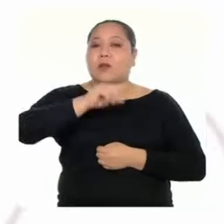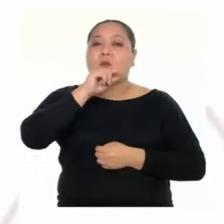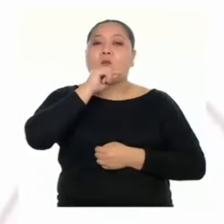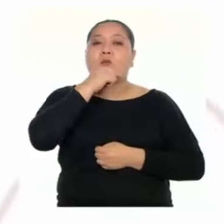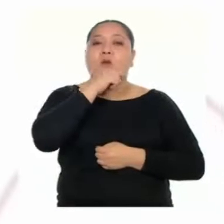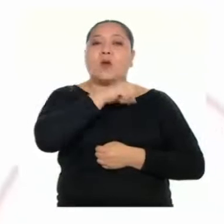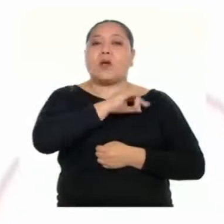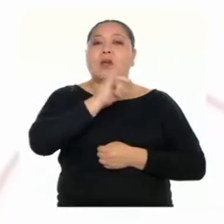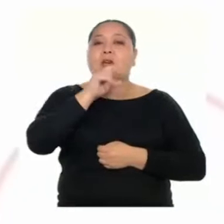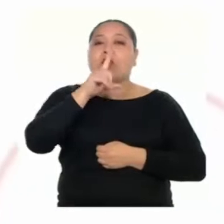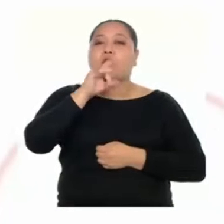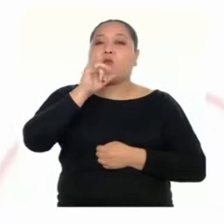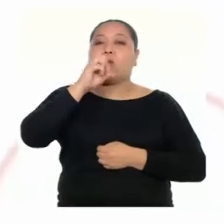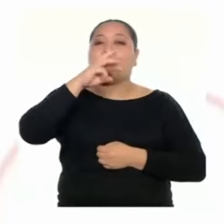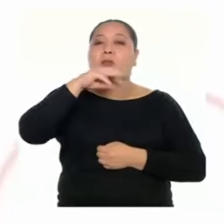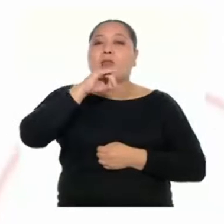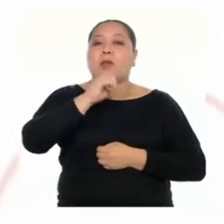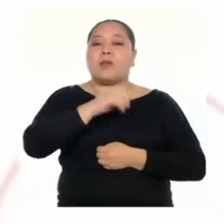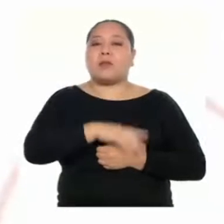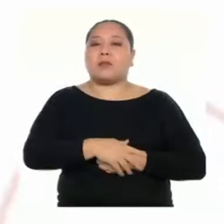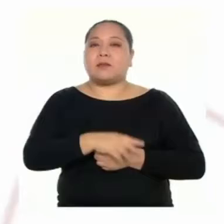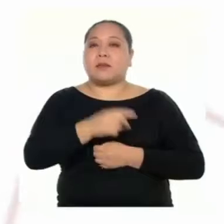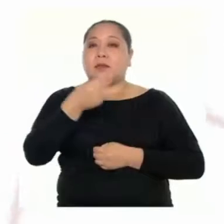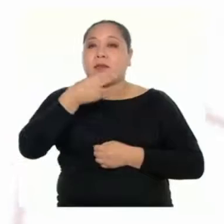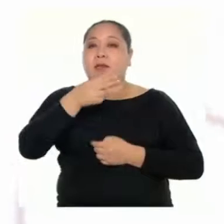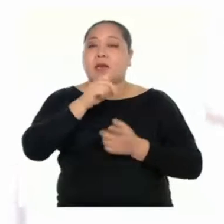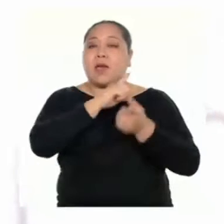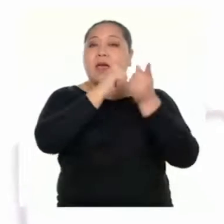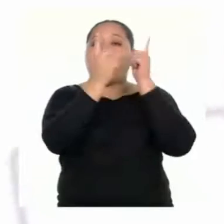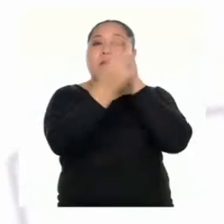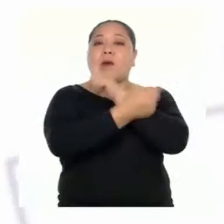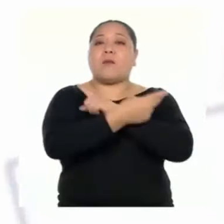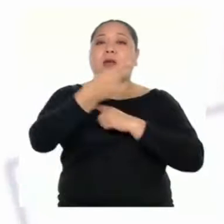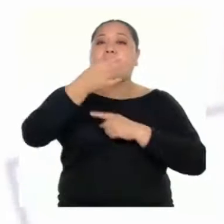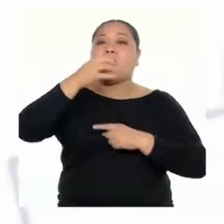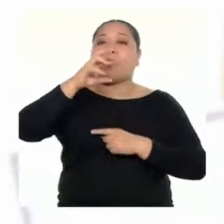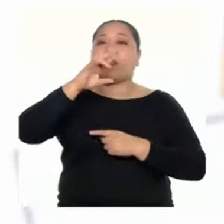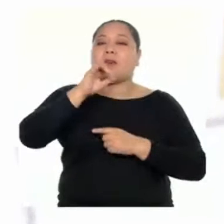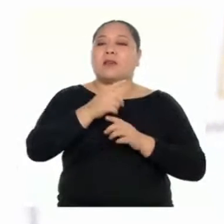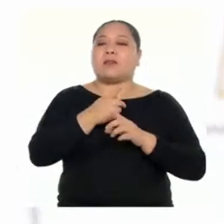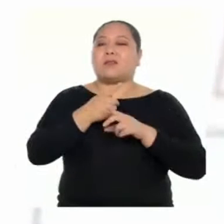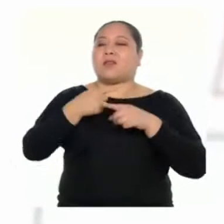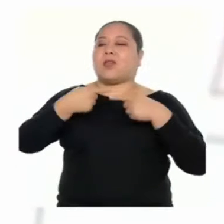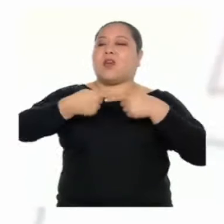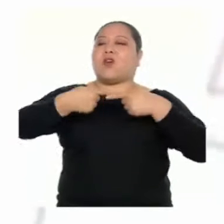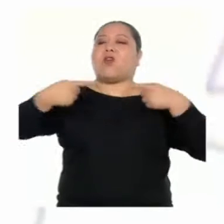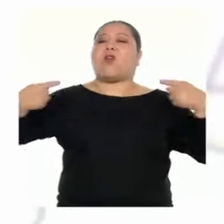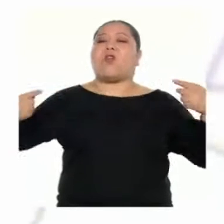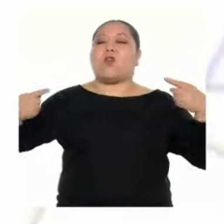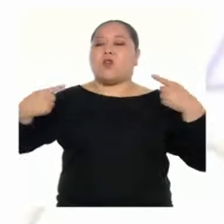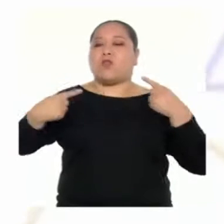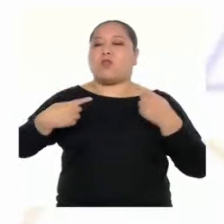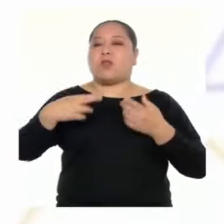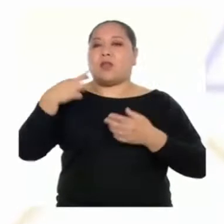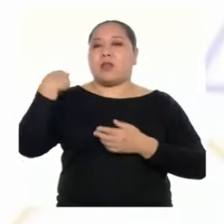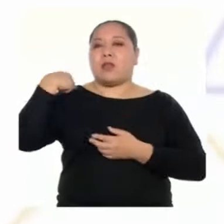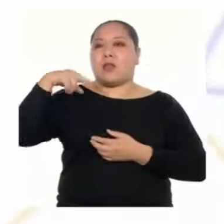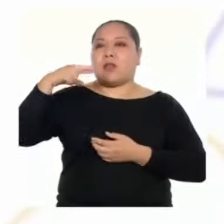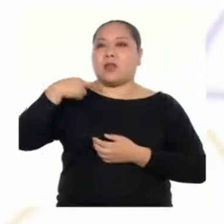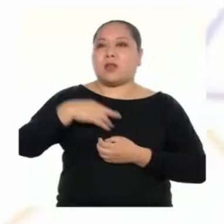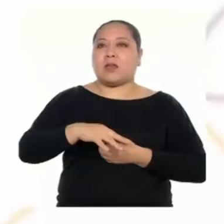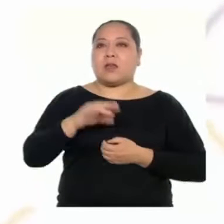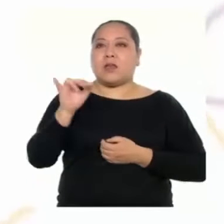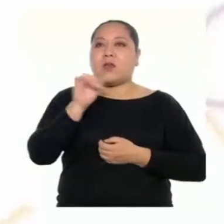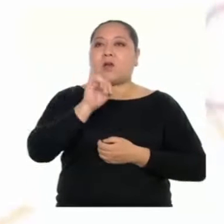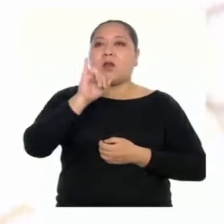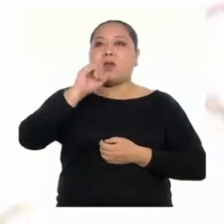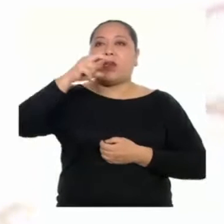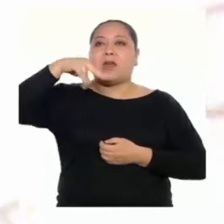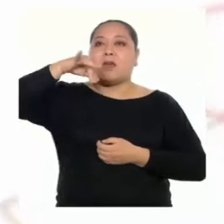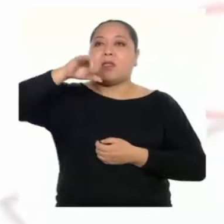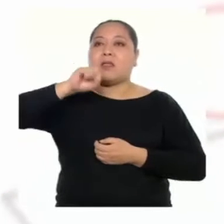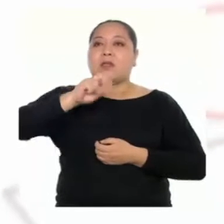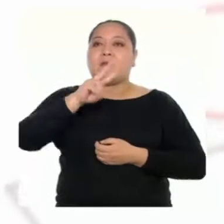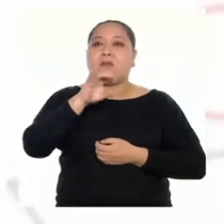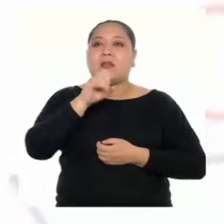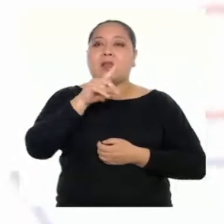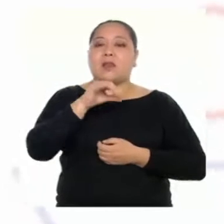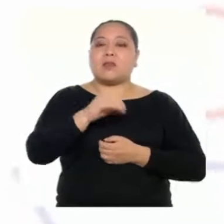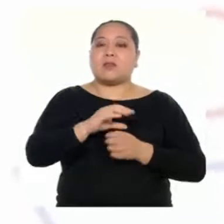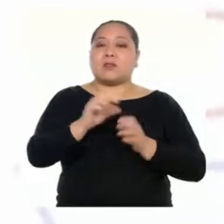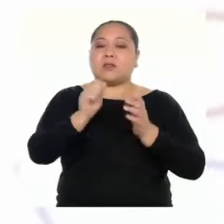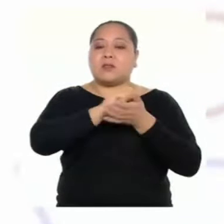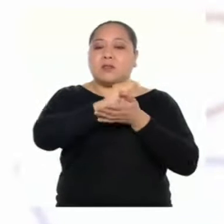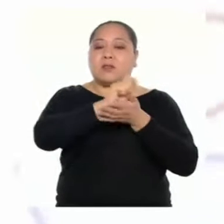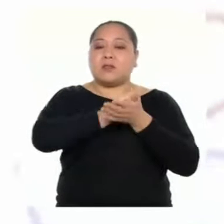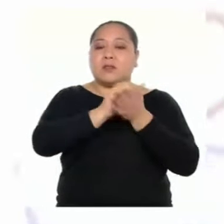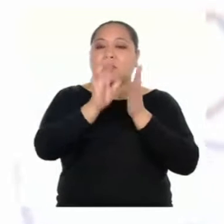las iluminadas se convirtieran en herejes, que contradice la doctrina religiosa, como Inés de Velasco, que escribió